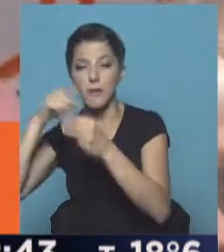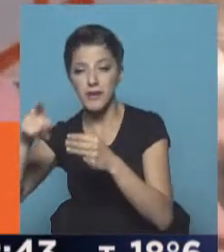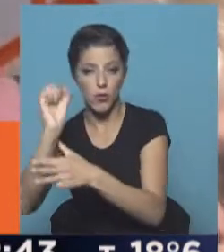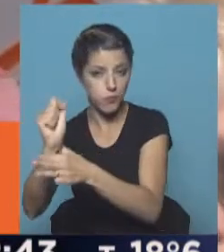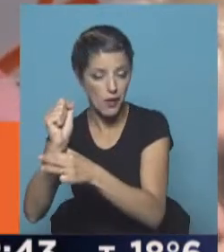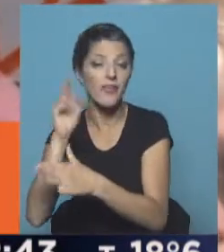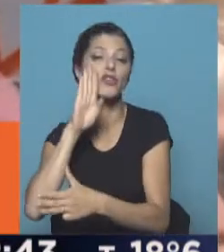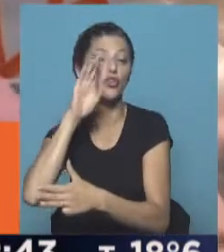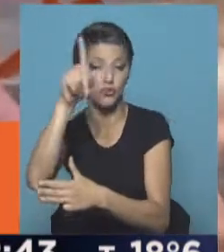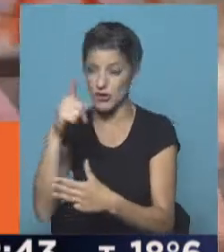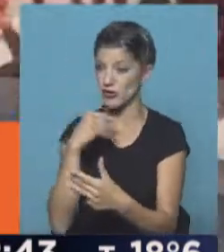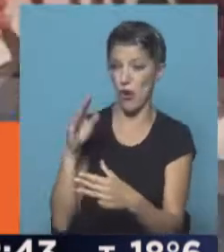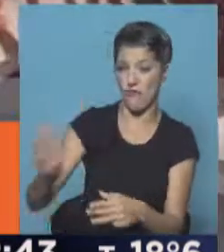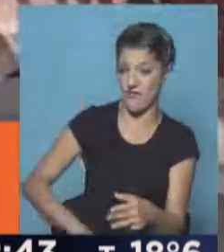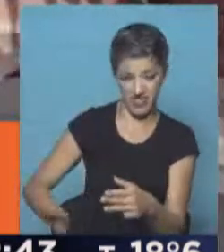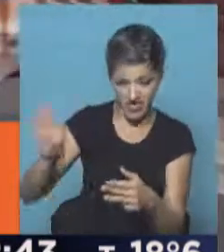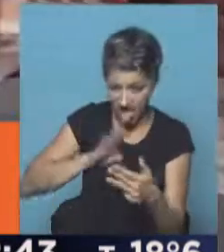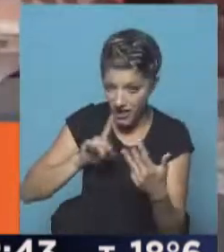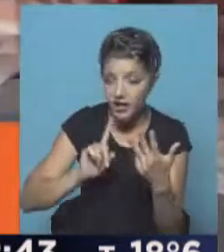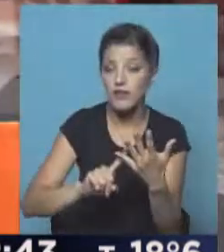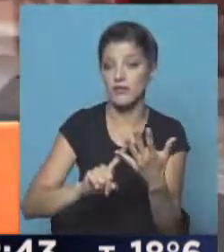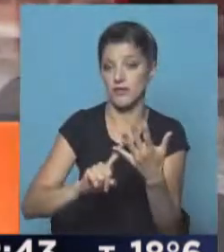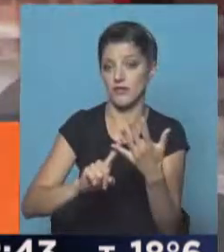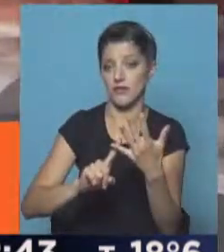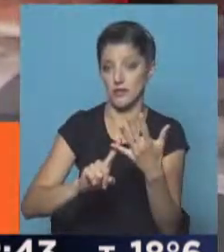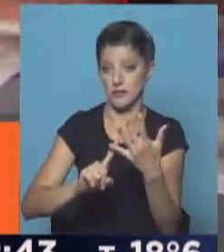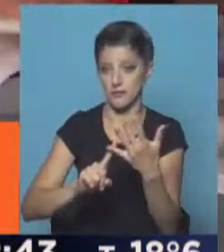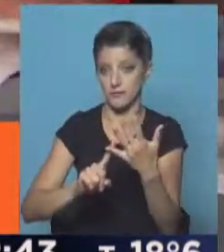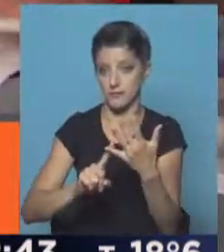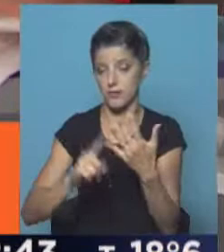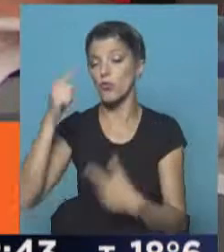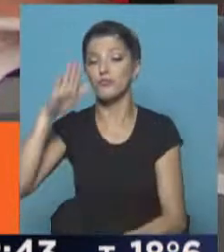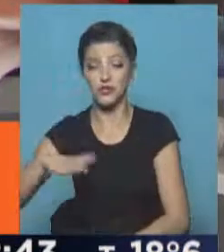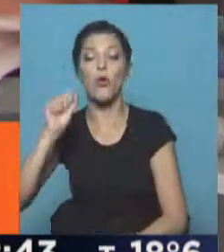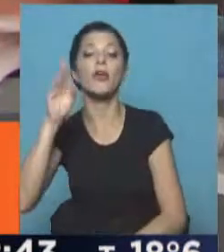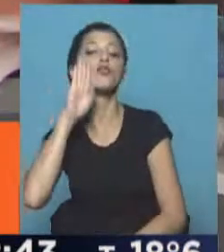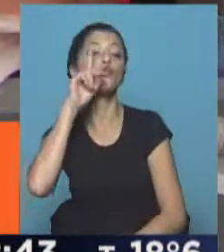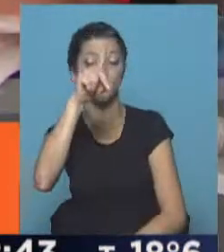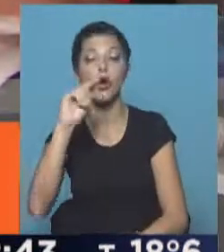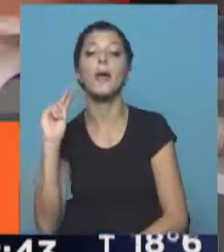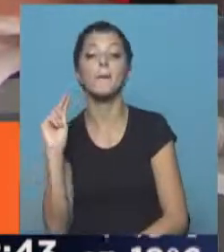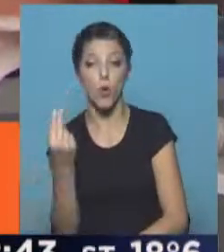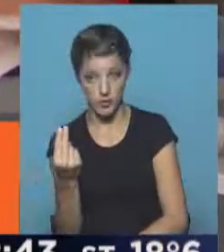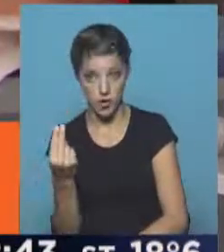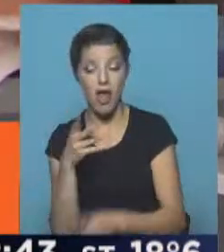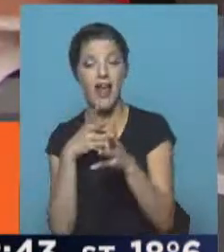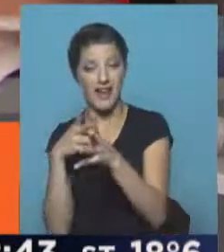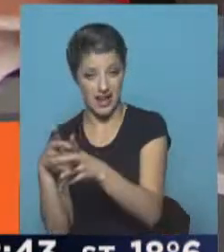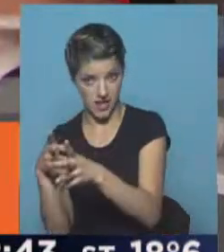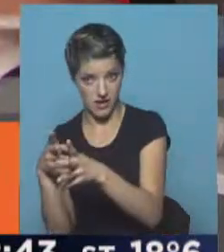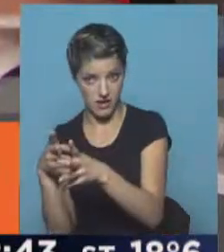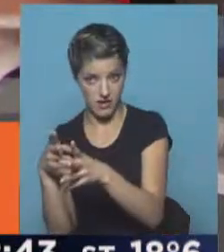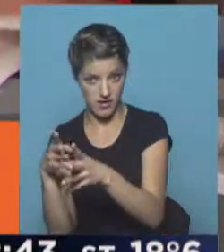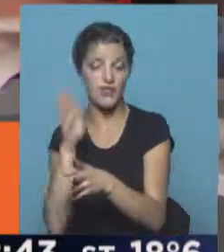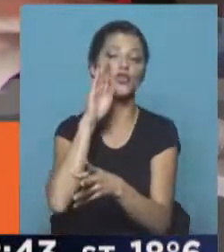los Estados Unidos, sí, una categoría sagrada de uno de los chicos estadounidenses que murió en las guerras, en las cruzas de los